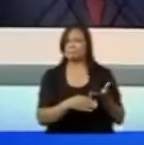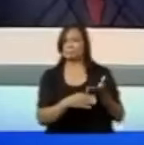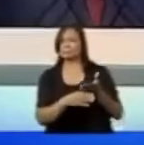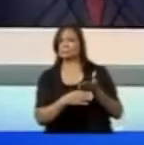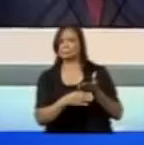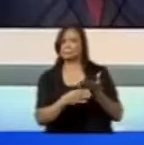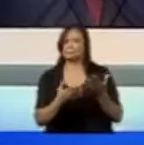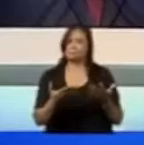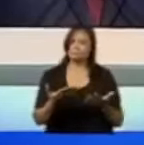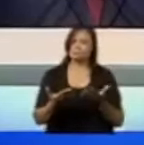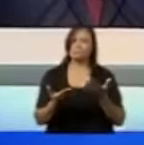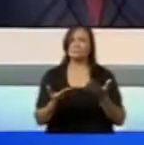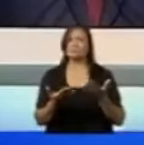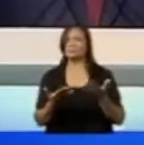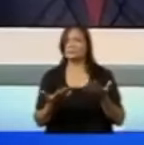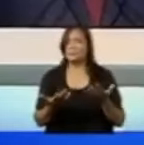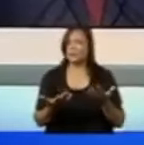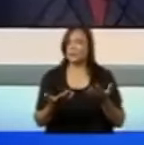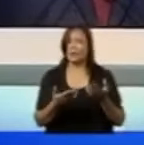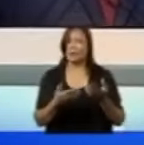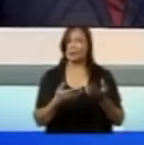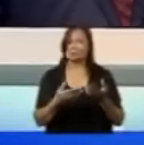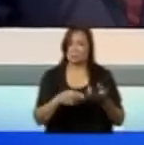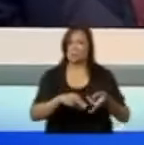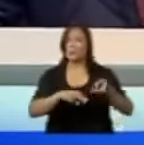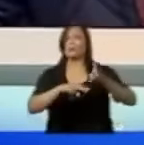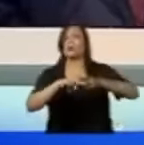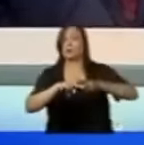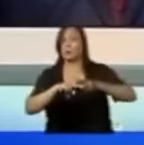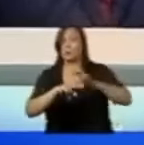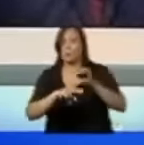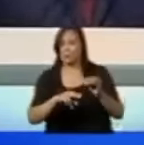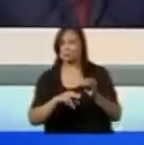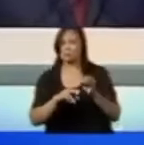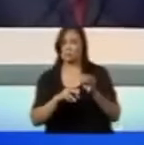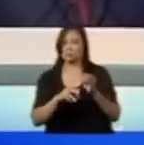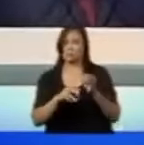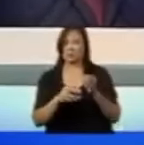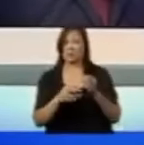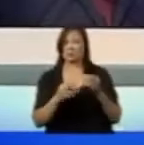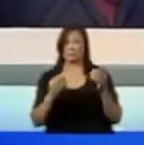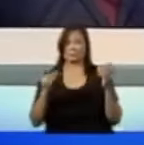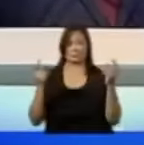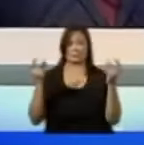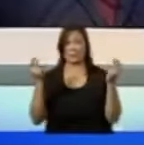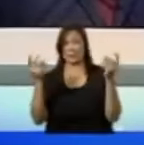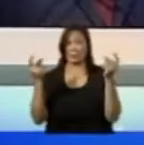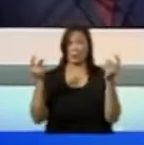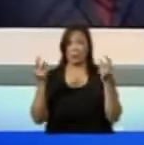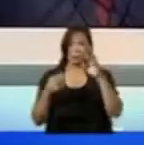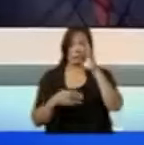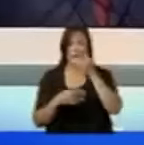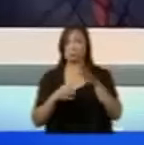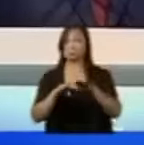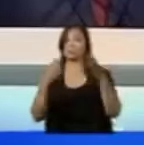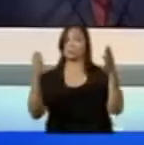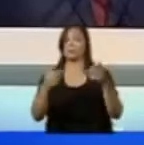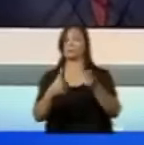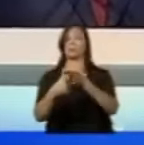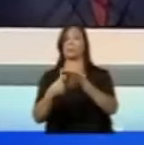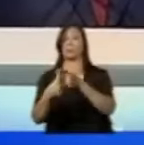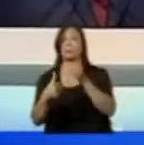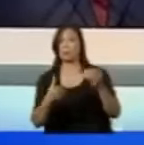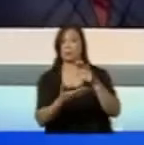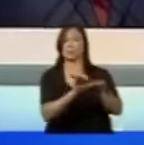avanzado de un grado a otro. Sucede que las discotecas en República Dominicana fueron abiertas